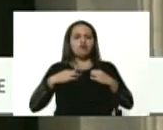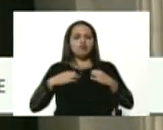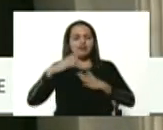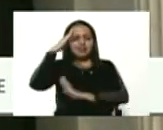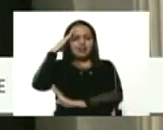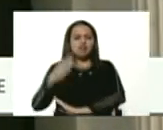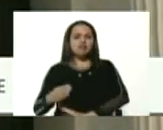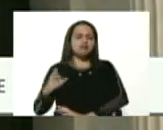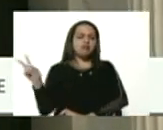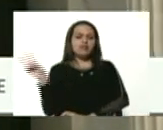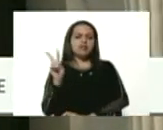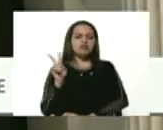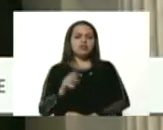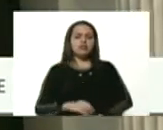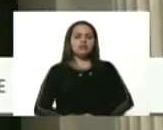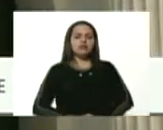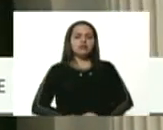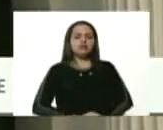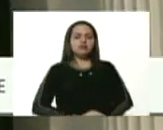venezolano.